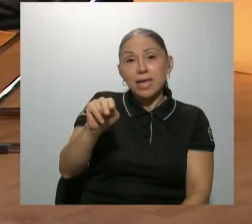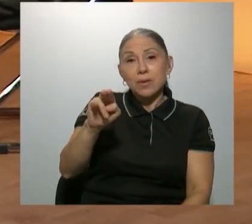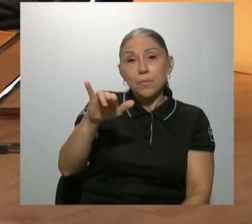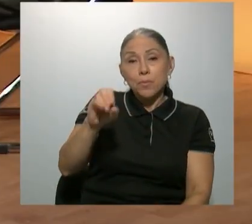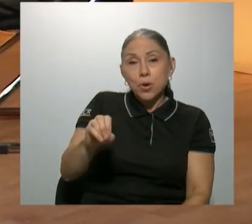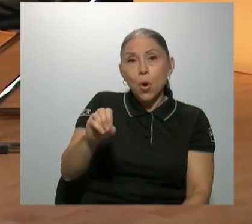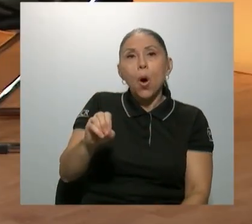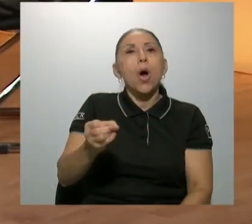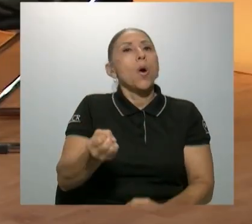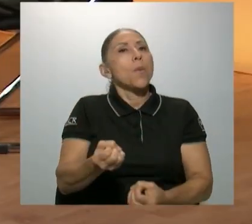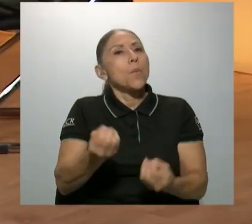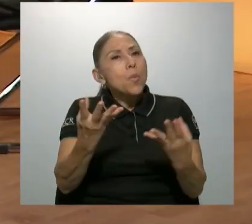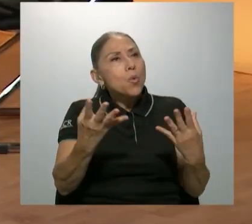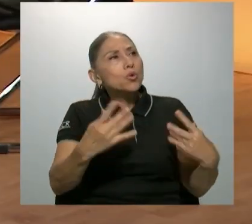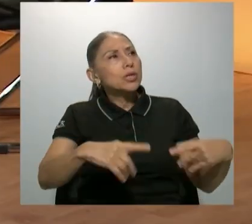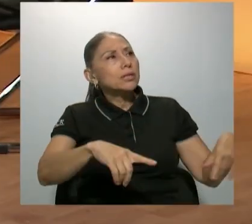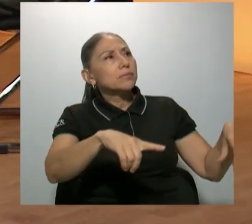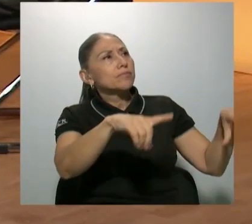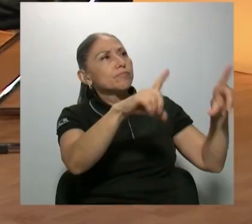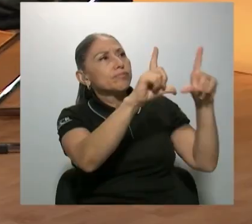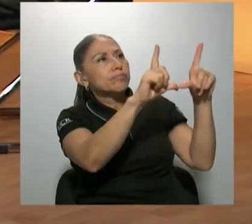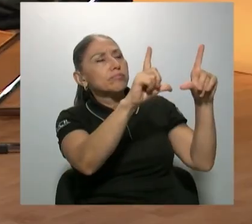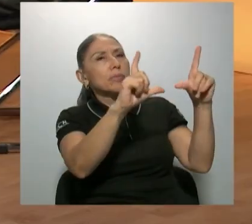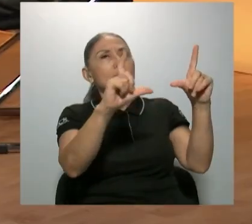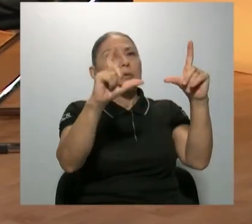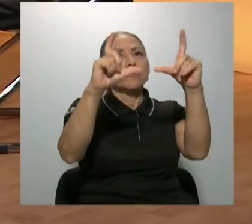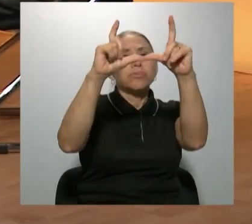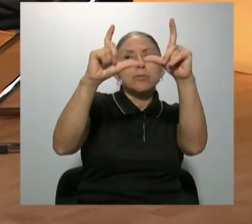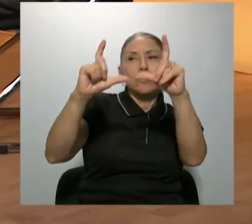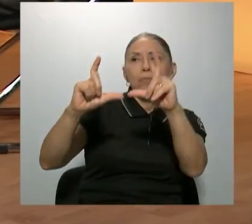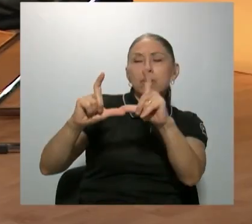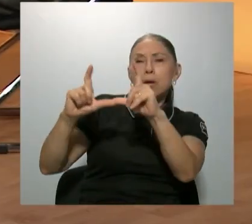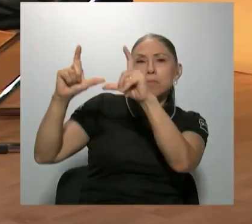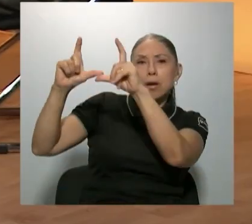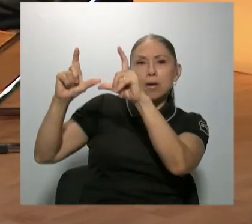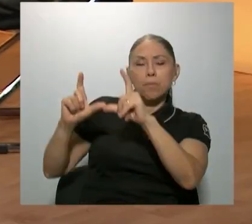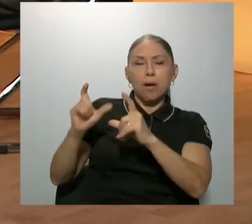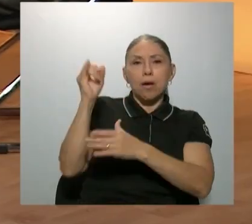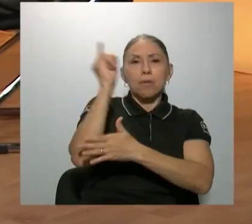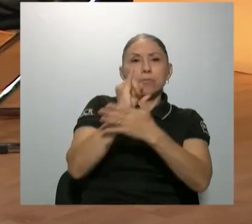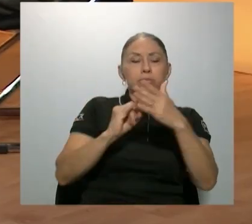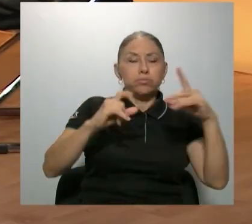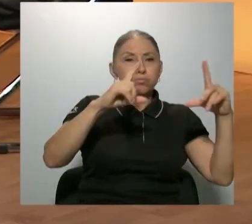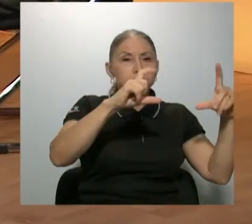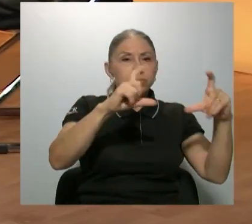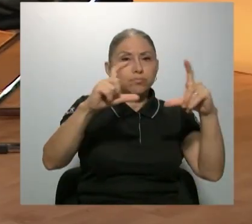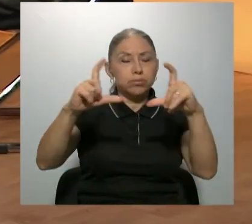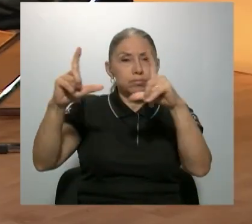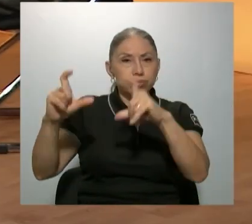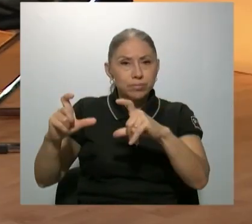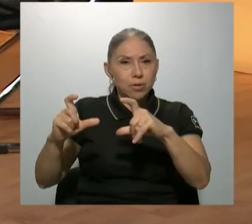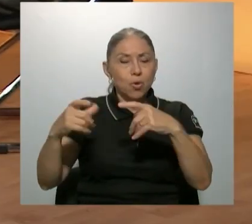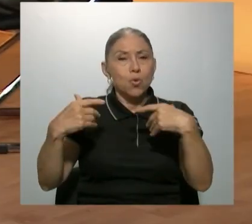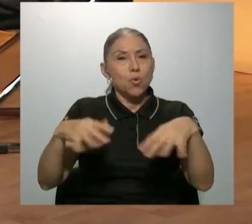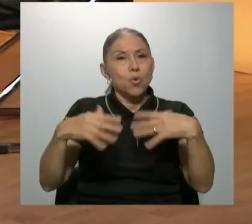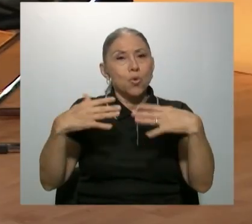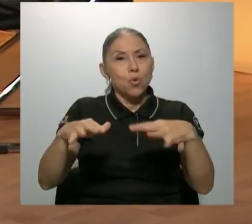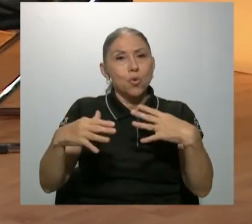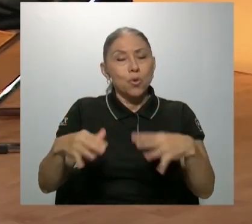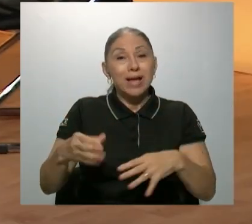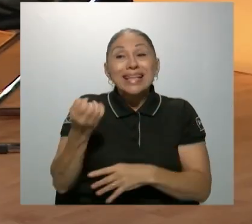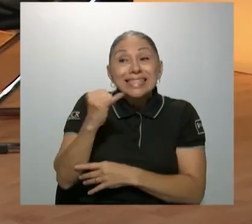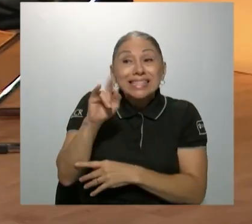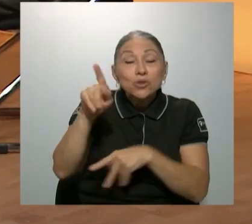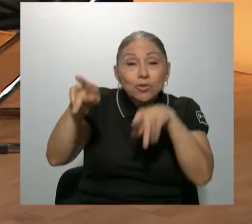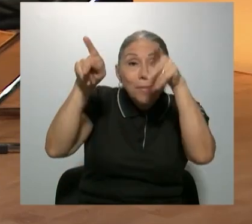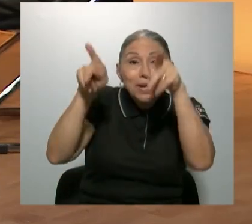mostraban, y me parece a mí que quien siembra en las cabezas de los niños tiene, y eso